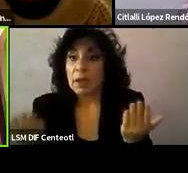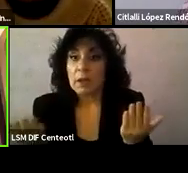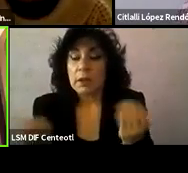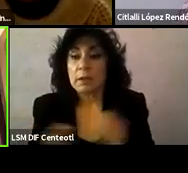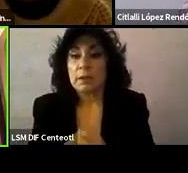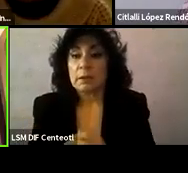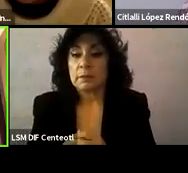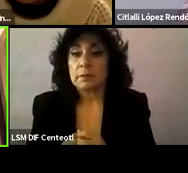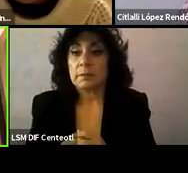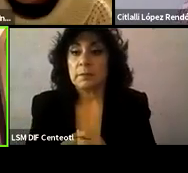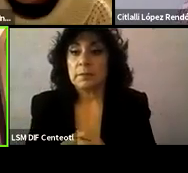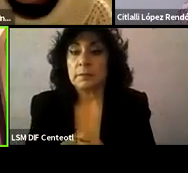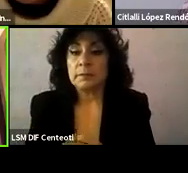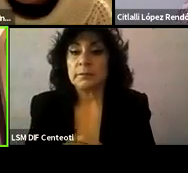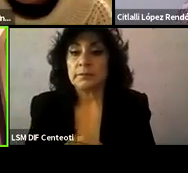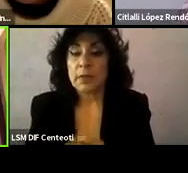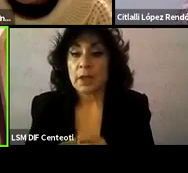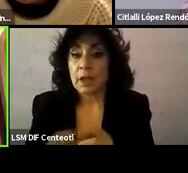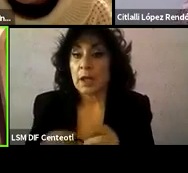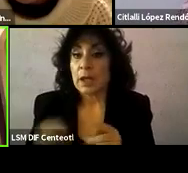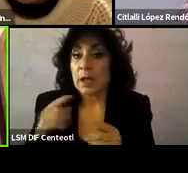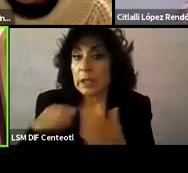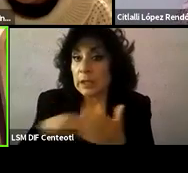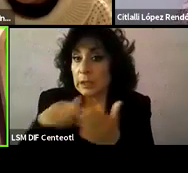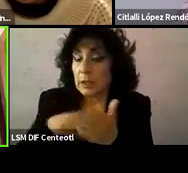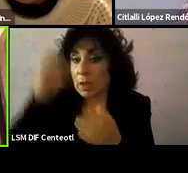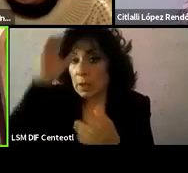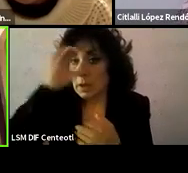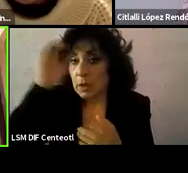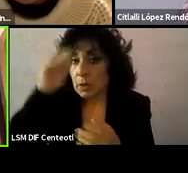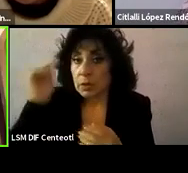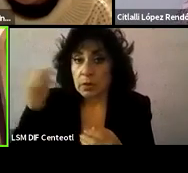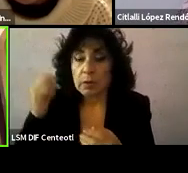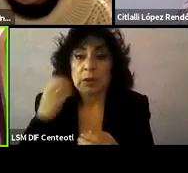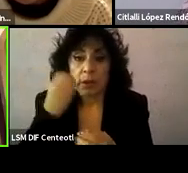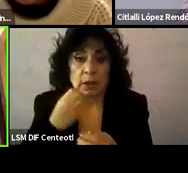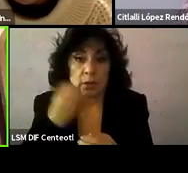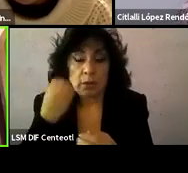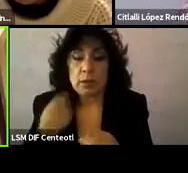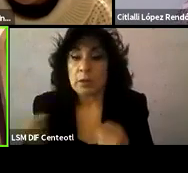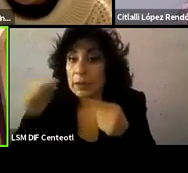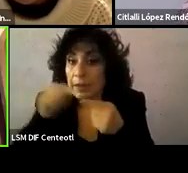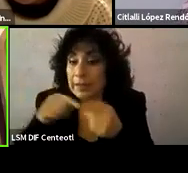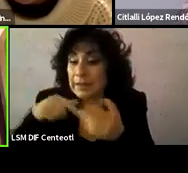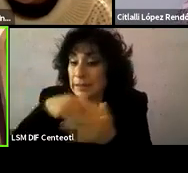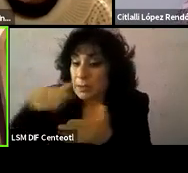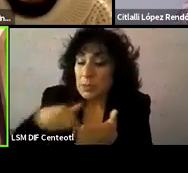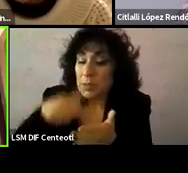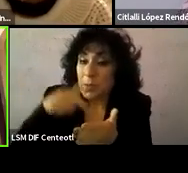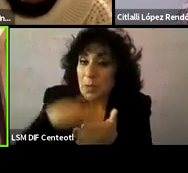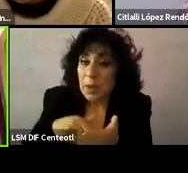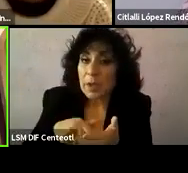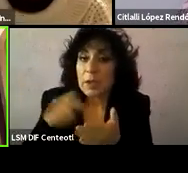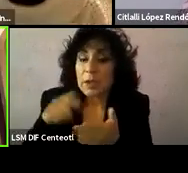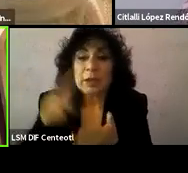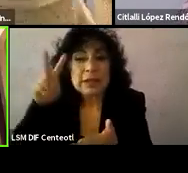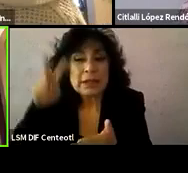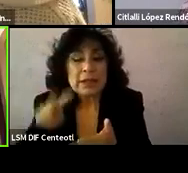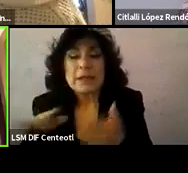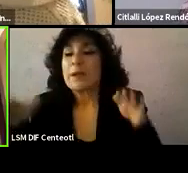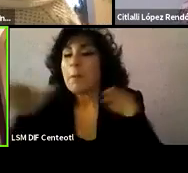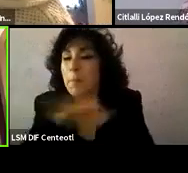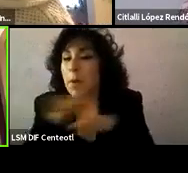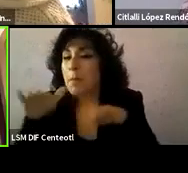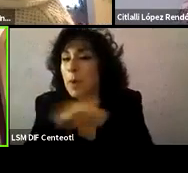diferente, tienen que abrir espacios también ellos y ellas de cómo ir cambiando esa realidad que viven también